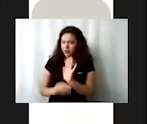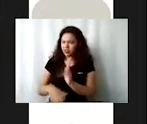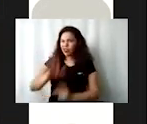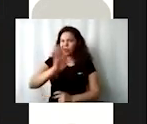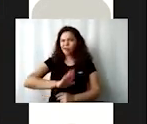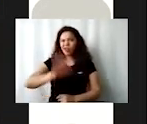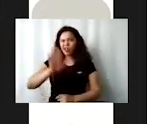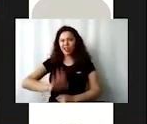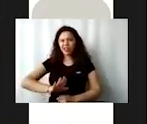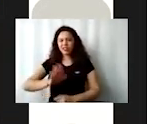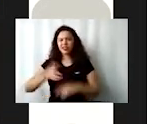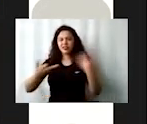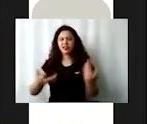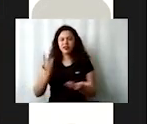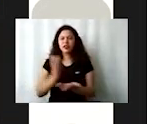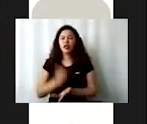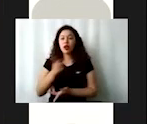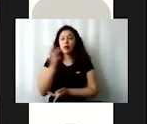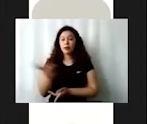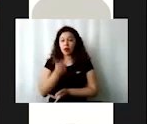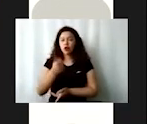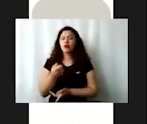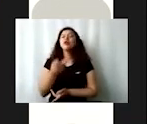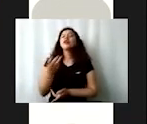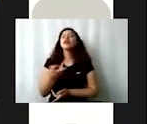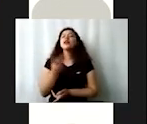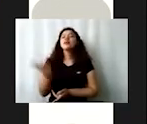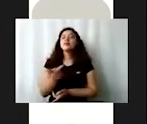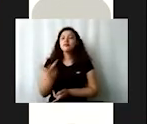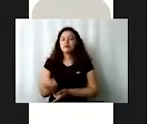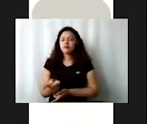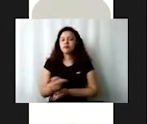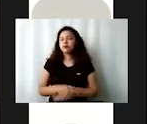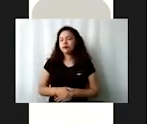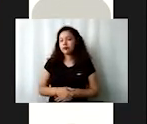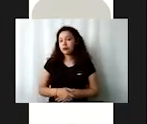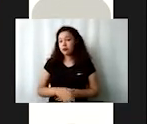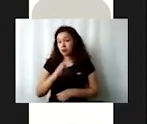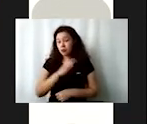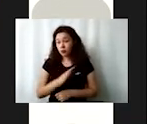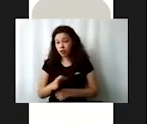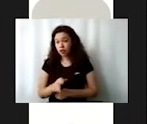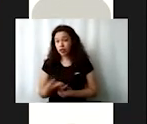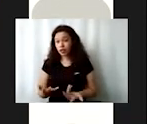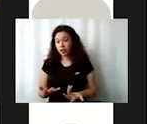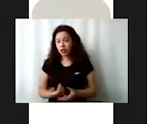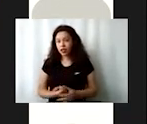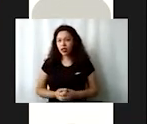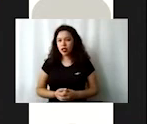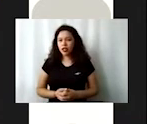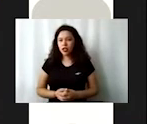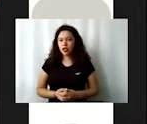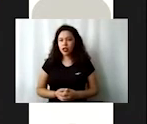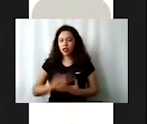el simple hecho de que tú planteas preguntas, pero pueden ser cuestionarios también, se le denomina también listas